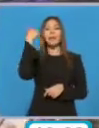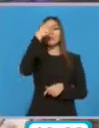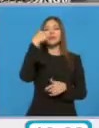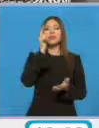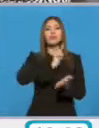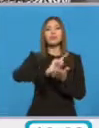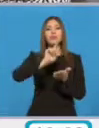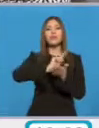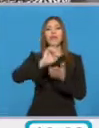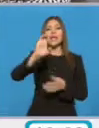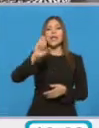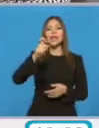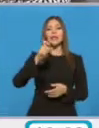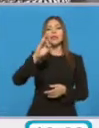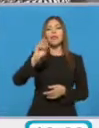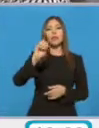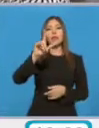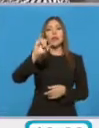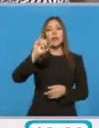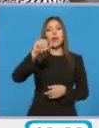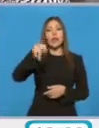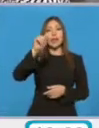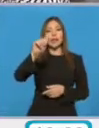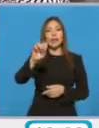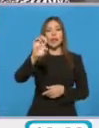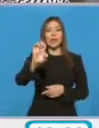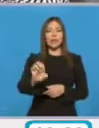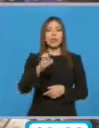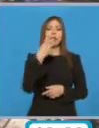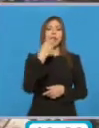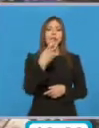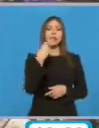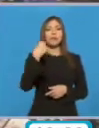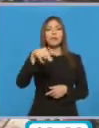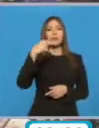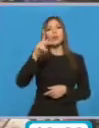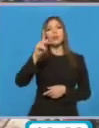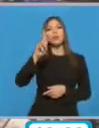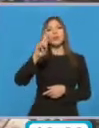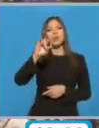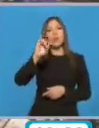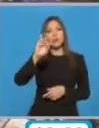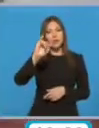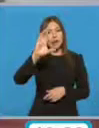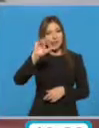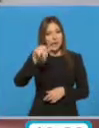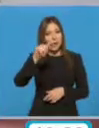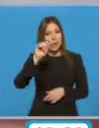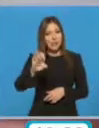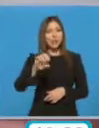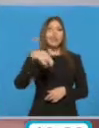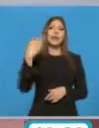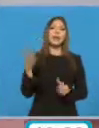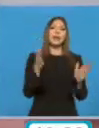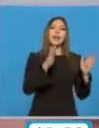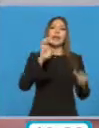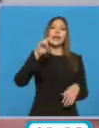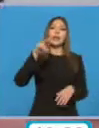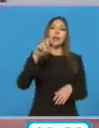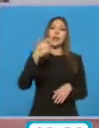es de la línea purificante, que es energetizante, a base de